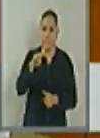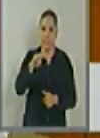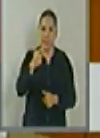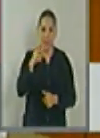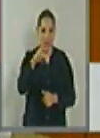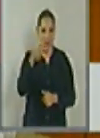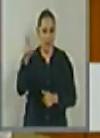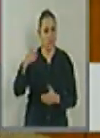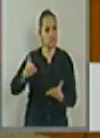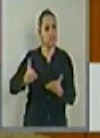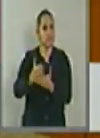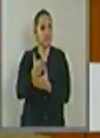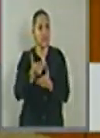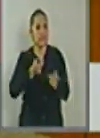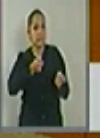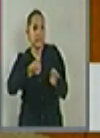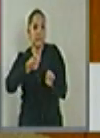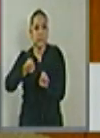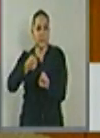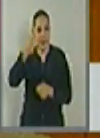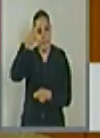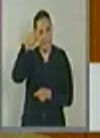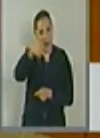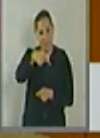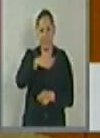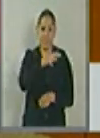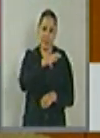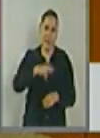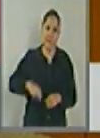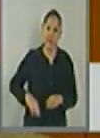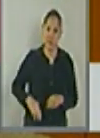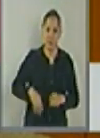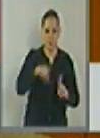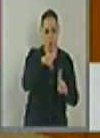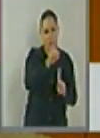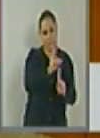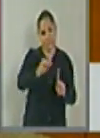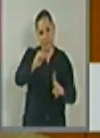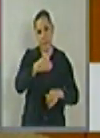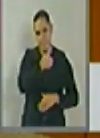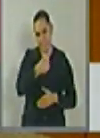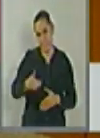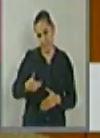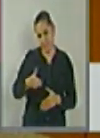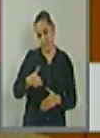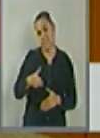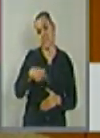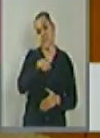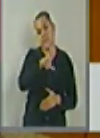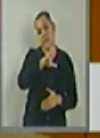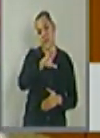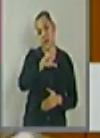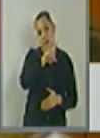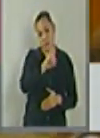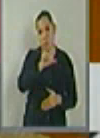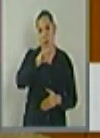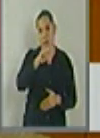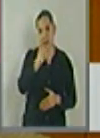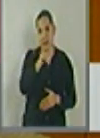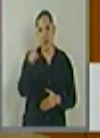PGR, especialmente contra nuestro candidato a la presidencia de la República, Ricardo Anaya, para